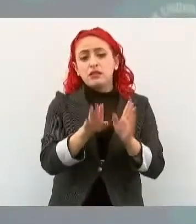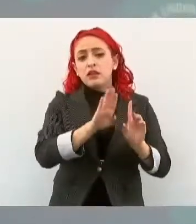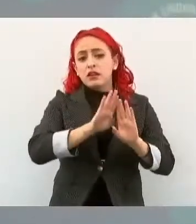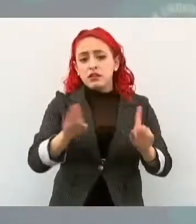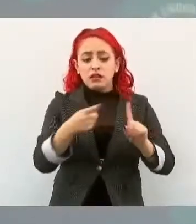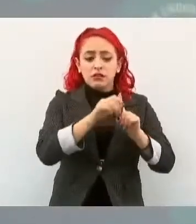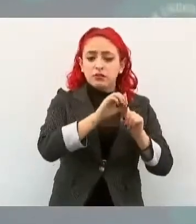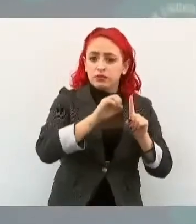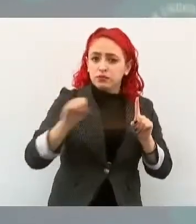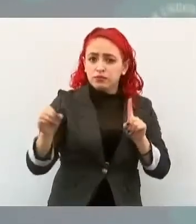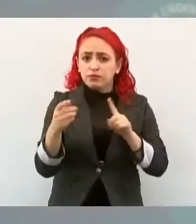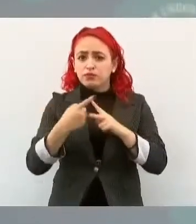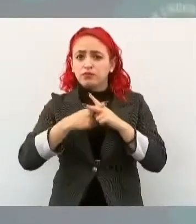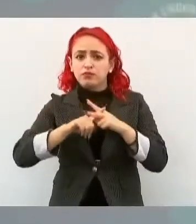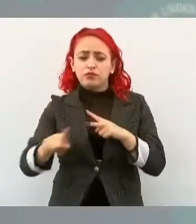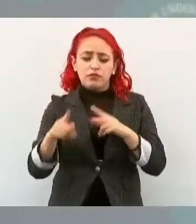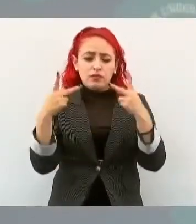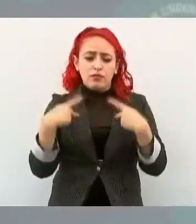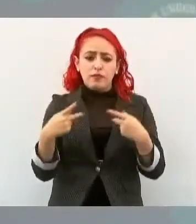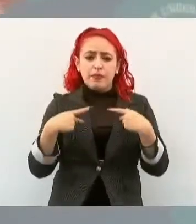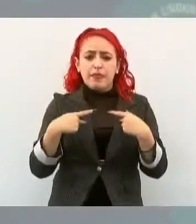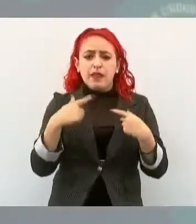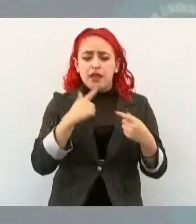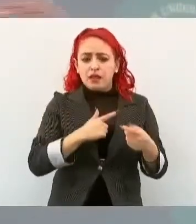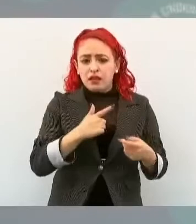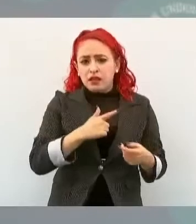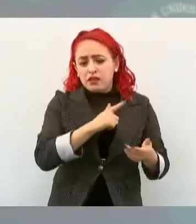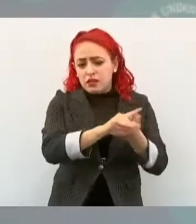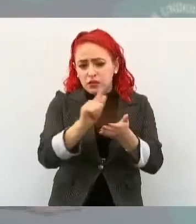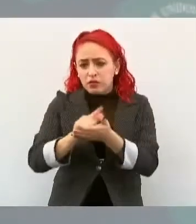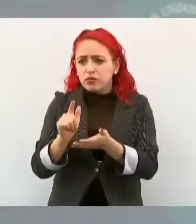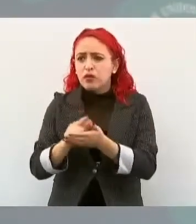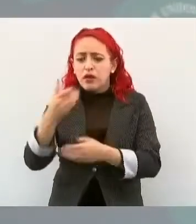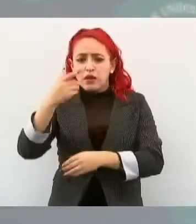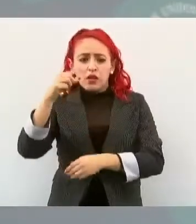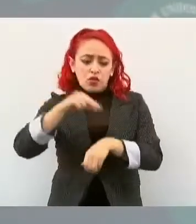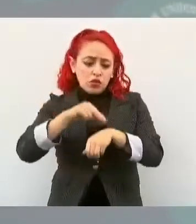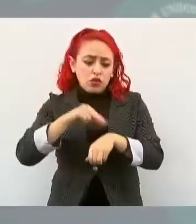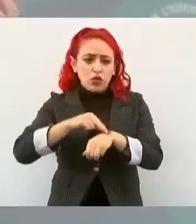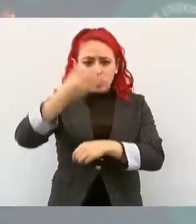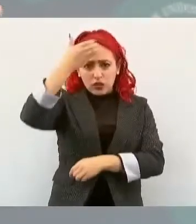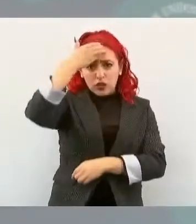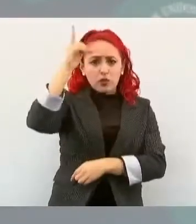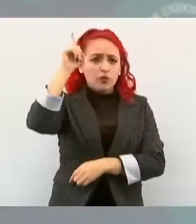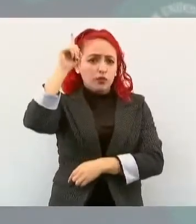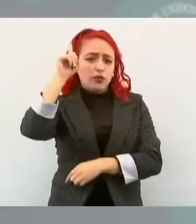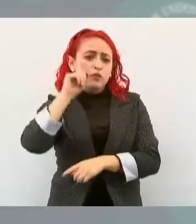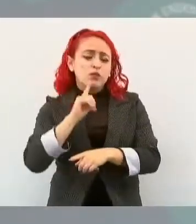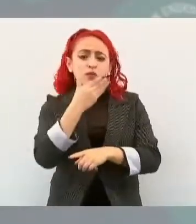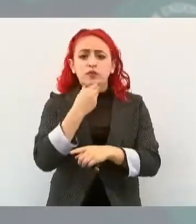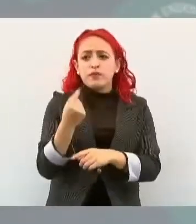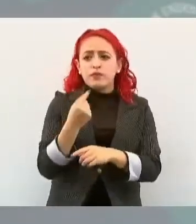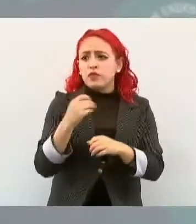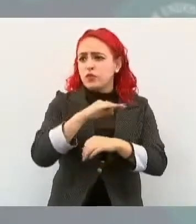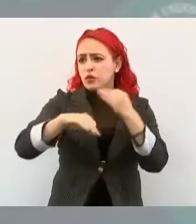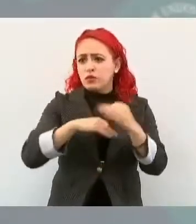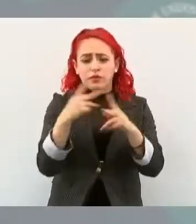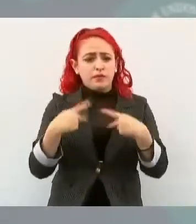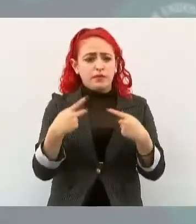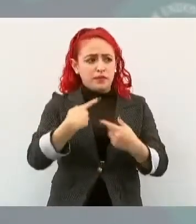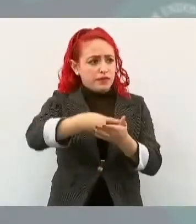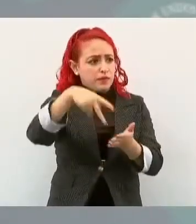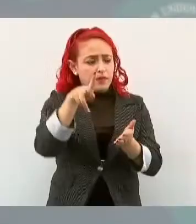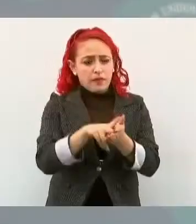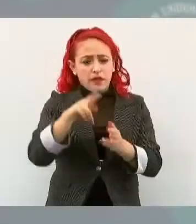ordenada, empezando por el personal sanitario, médicos, médicas, enfermeras, enfermeros, para pasar a paramédicos, respetando siempre